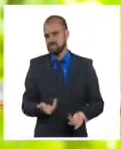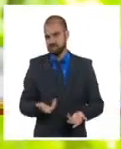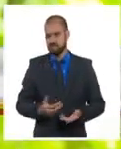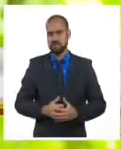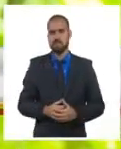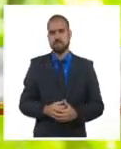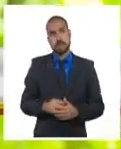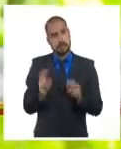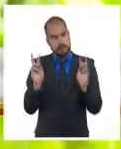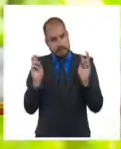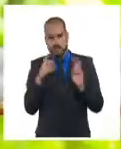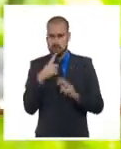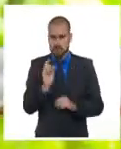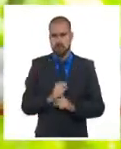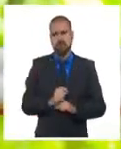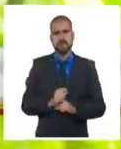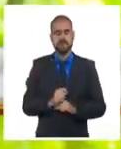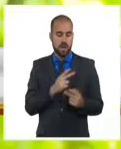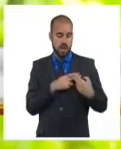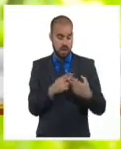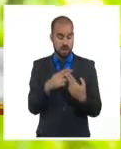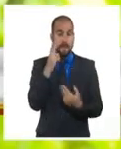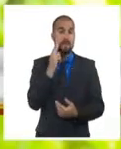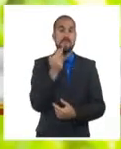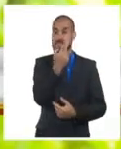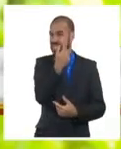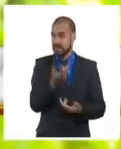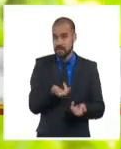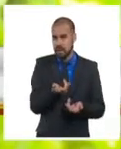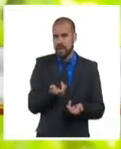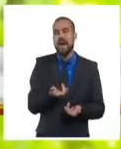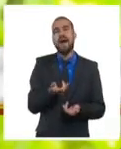héroe cubano José Martí conoció